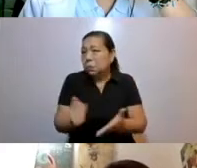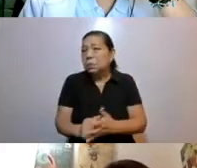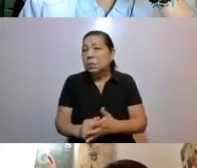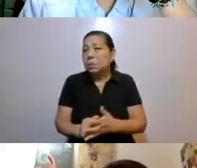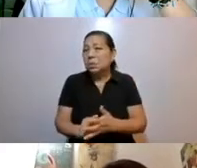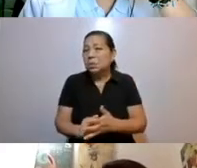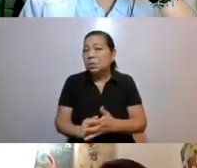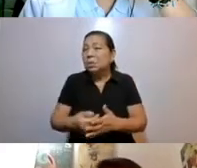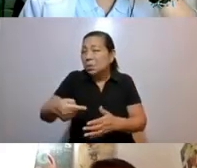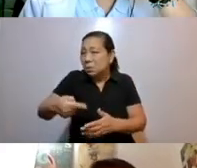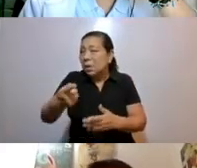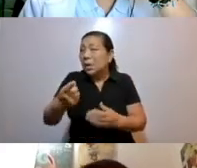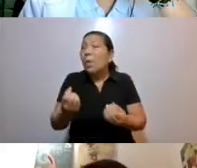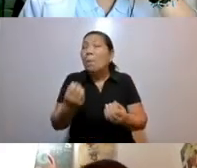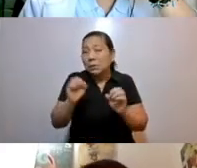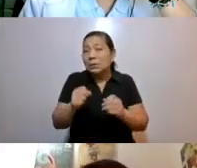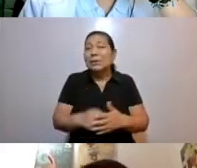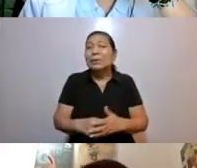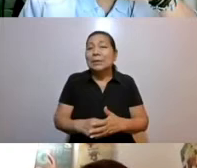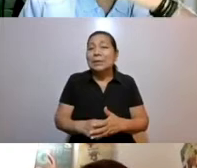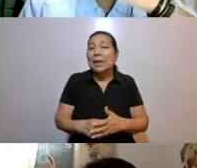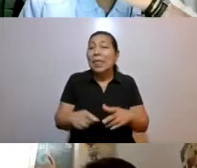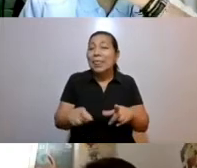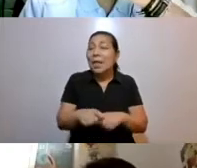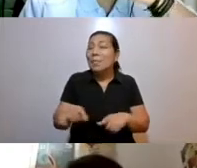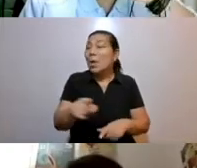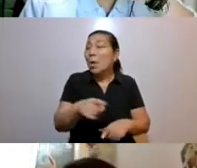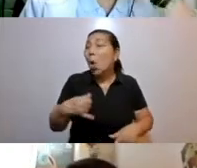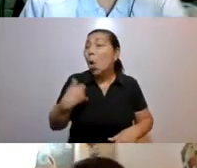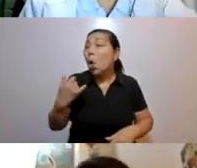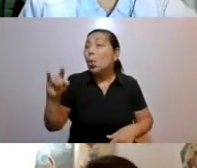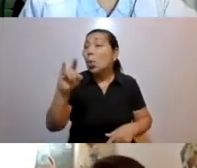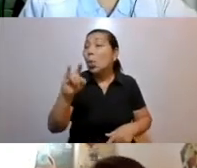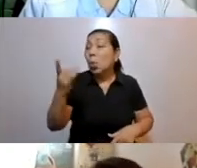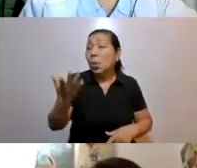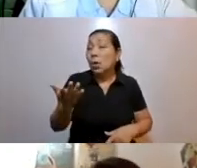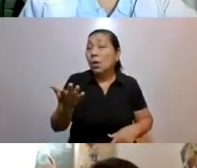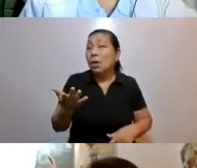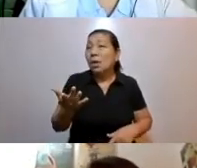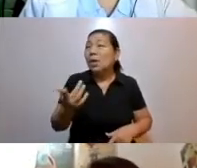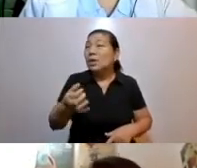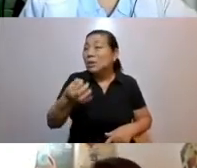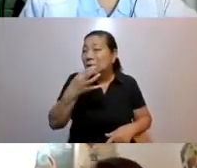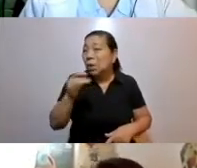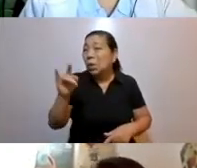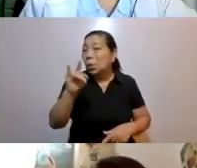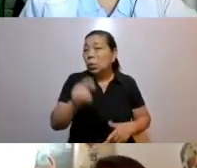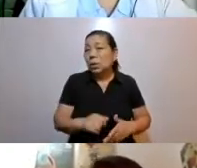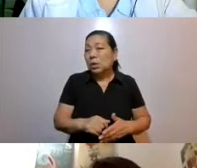de disfunción eréctil. Y, por supuesto, en jóvenes que usan antidepresivos, el uso